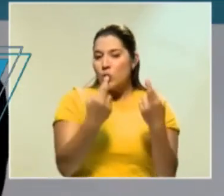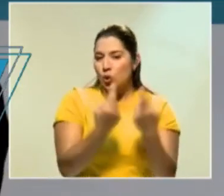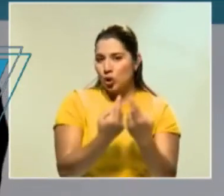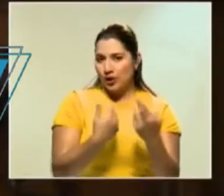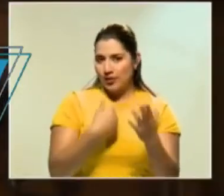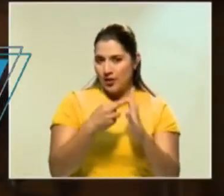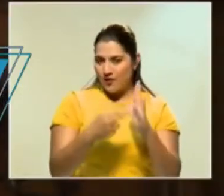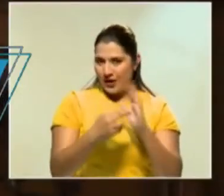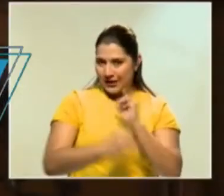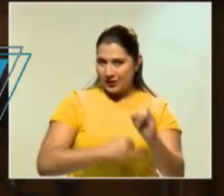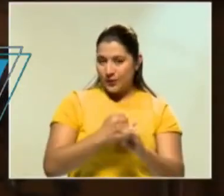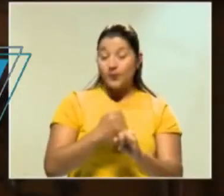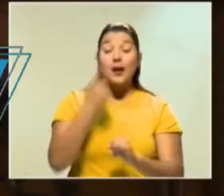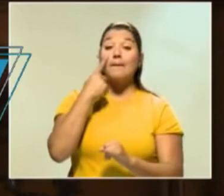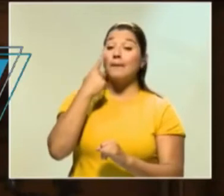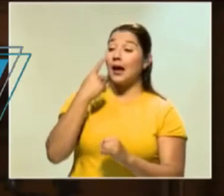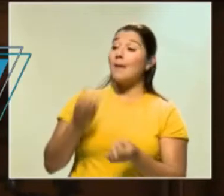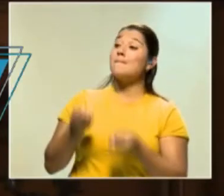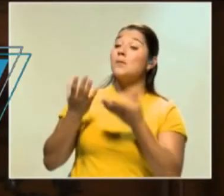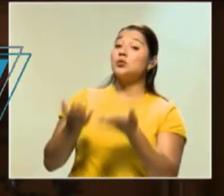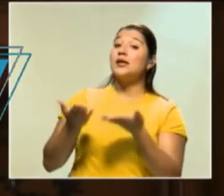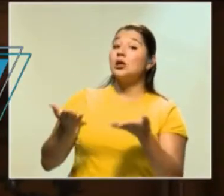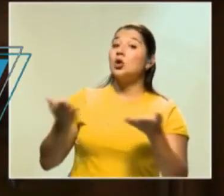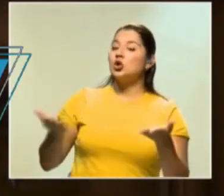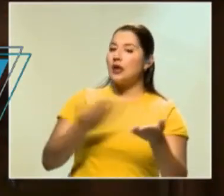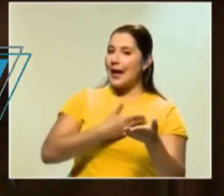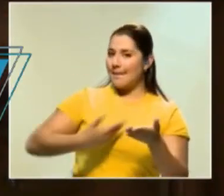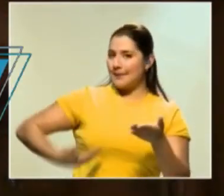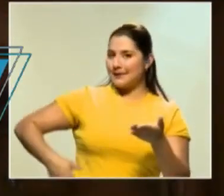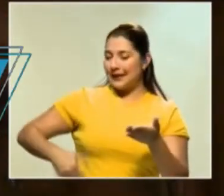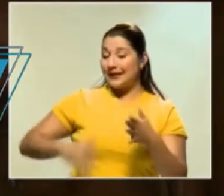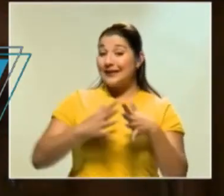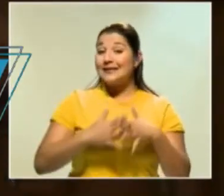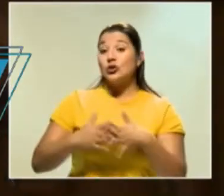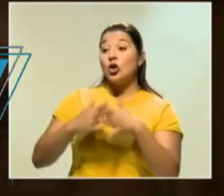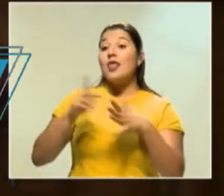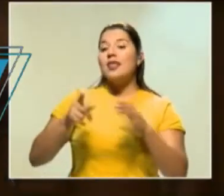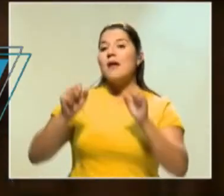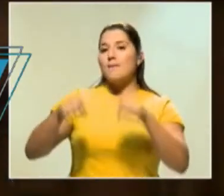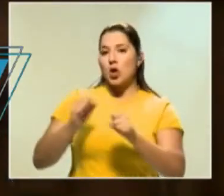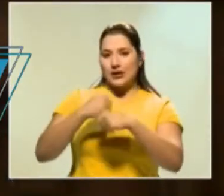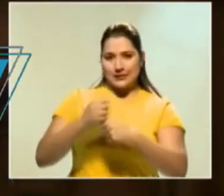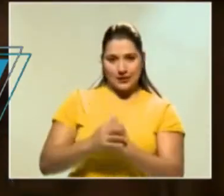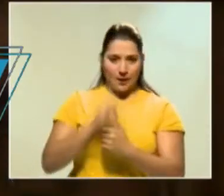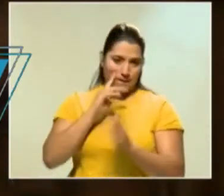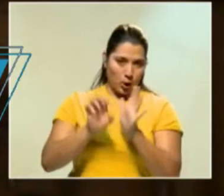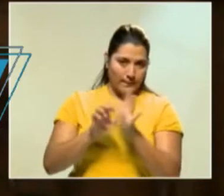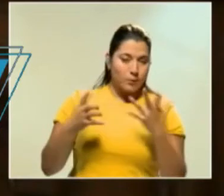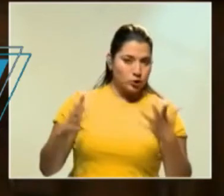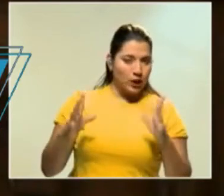hay muchas cosas que un presidente de los Estados Unidos no debería poder hacer. Ya pasó con la invasión de